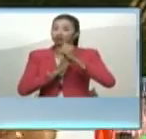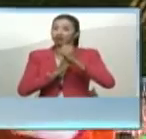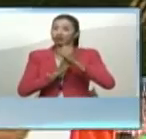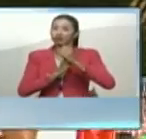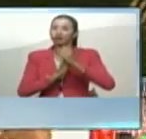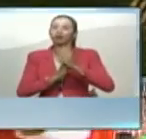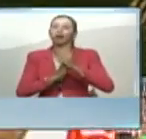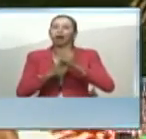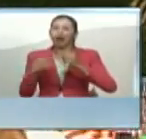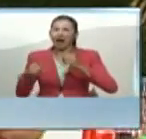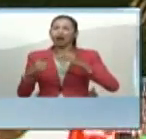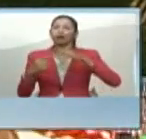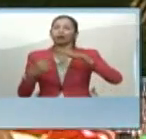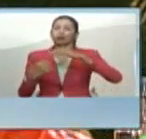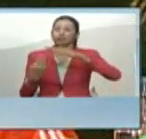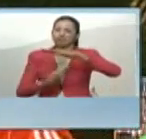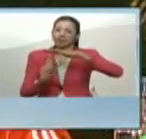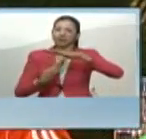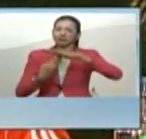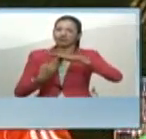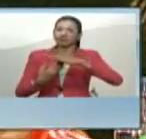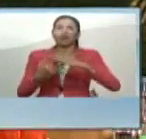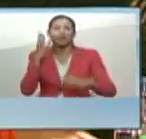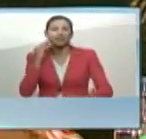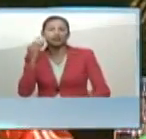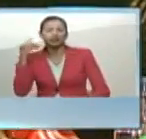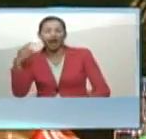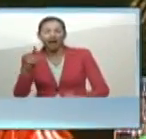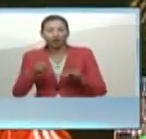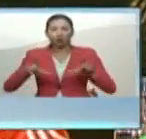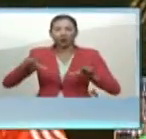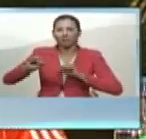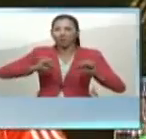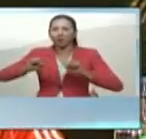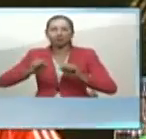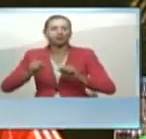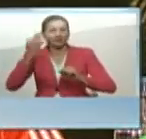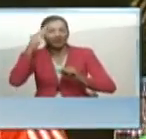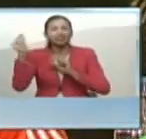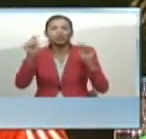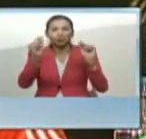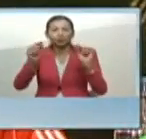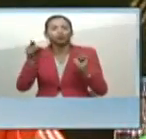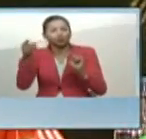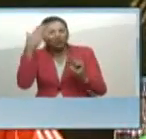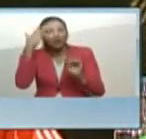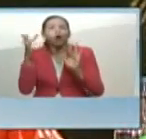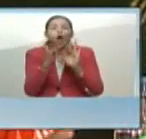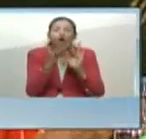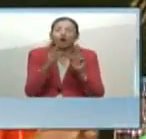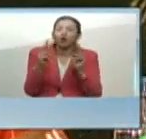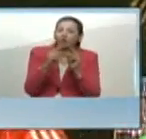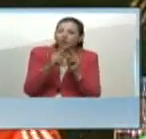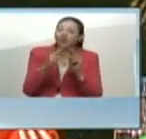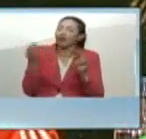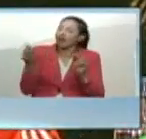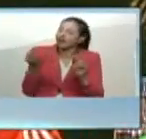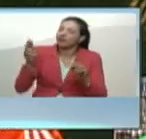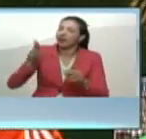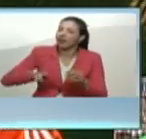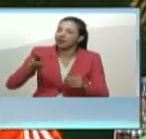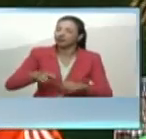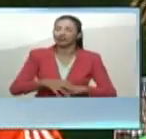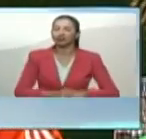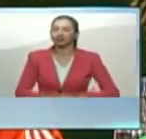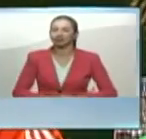base concreta, local, social. Se mueve el debate de ideas, estás en la realidad. Es una cosa clave, estar conectados con la